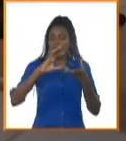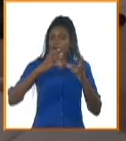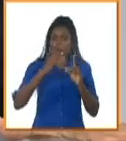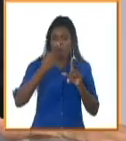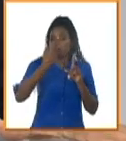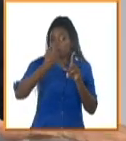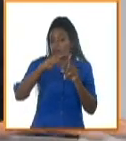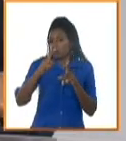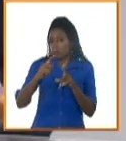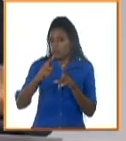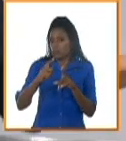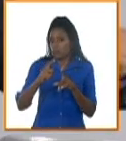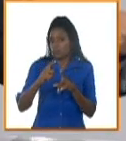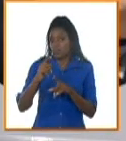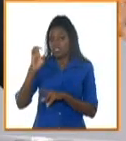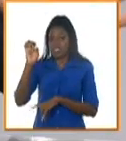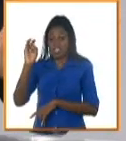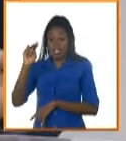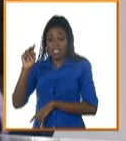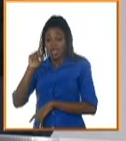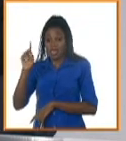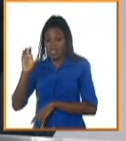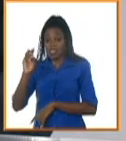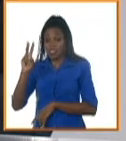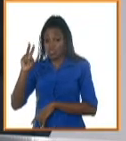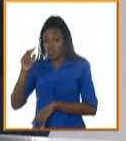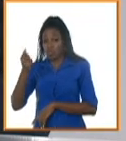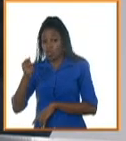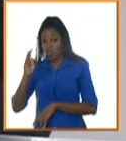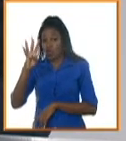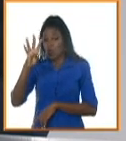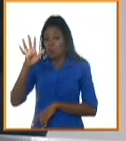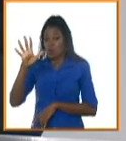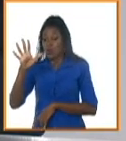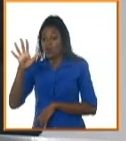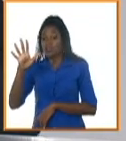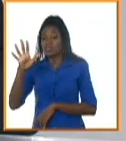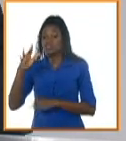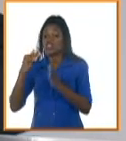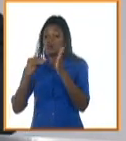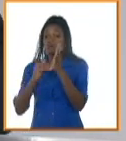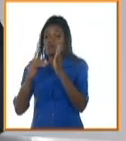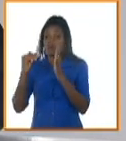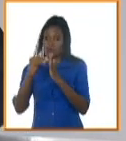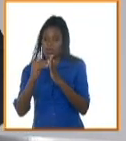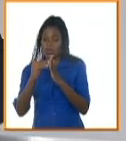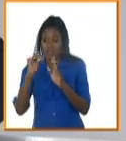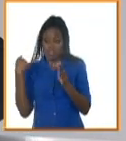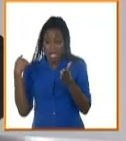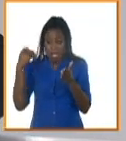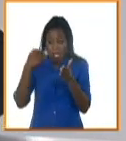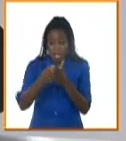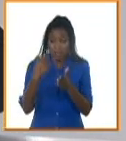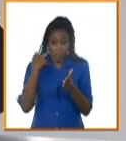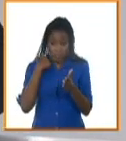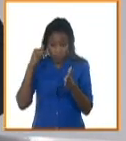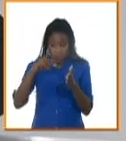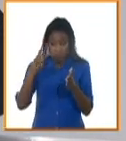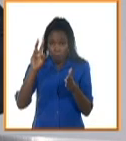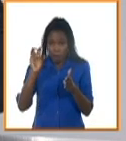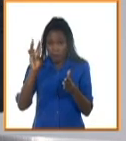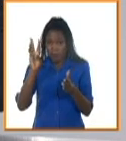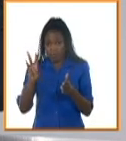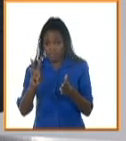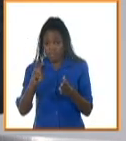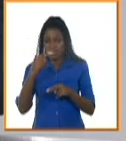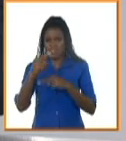en en zonas se hicieron decenas de millones alrededor de los 45 millones ahora en lo que va de año ya de transfer móvil se